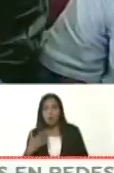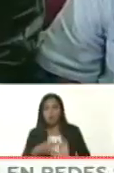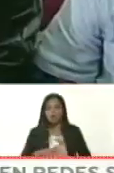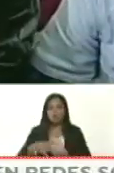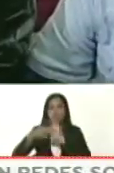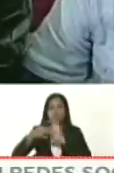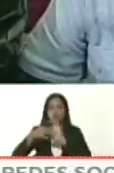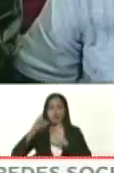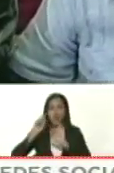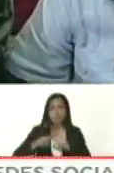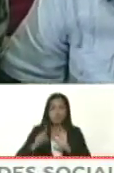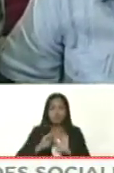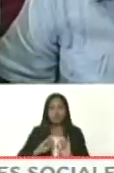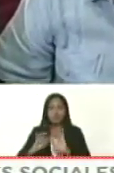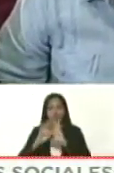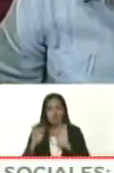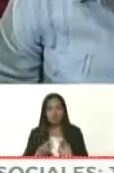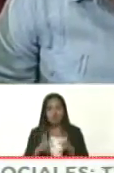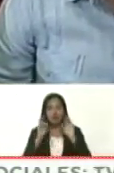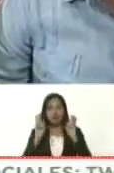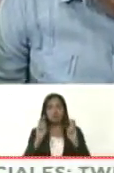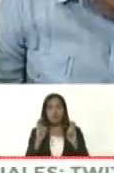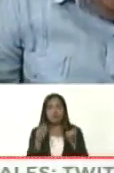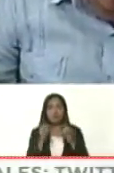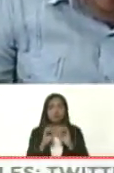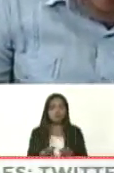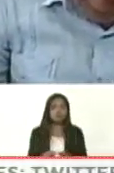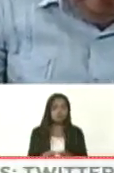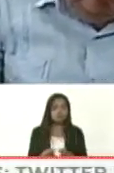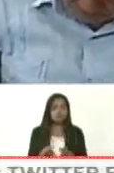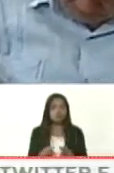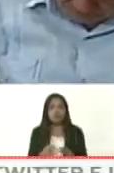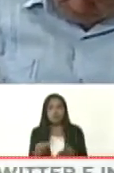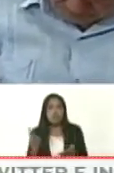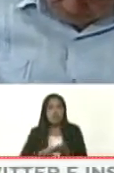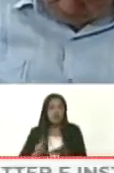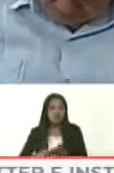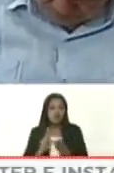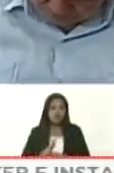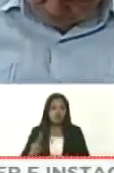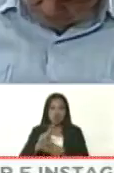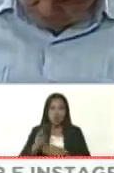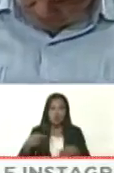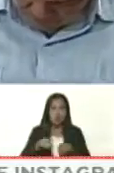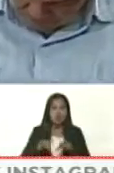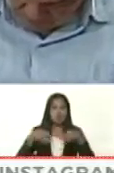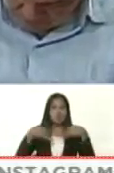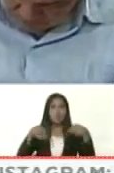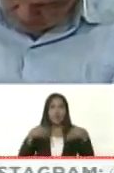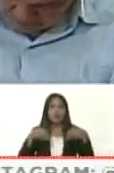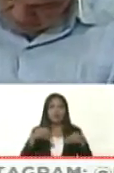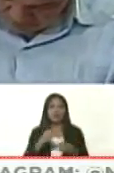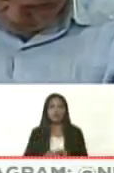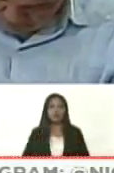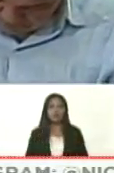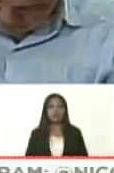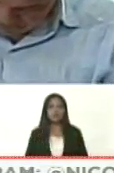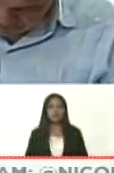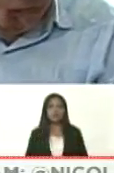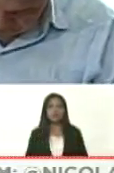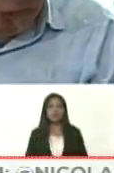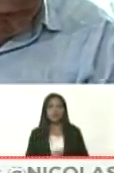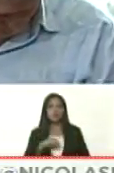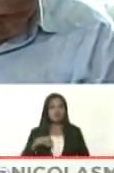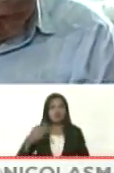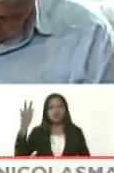articuladora en el tema de los desechos sólidos y la reutilización de la materia prima, que